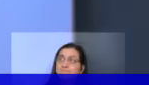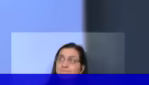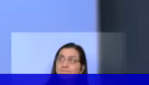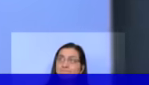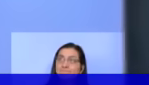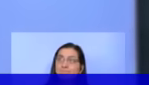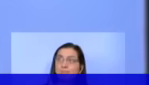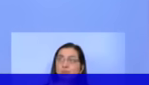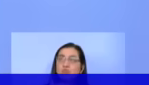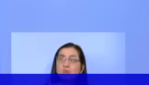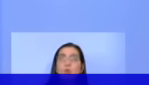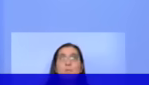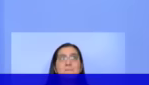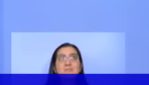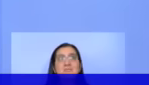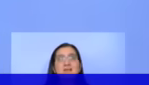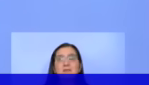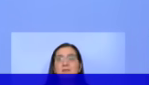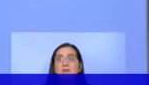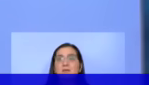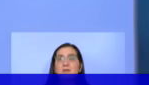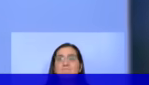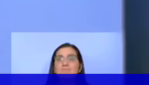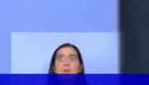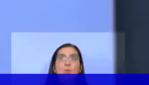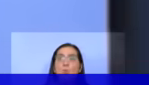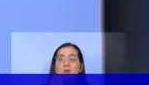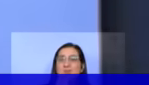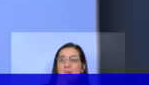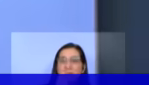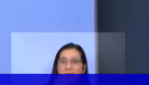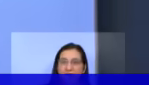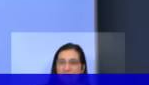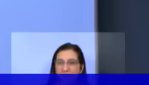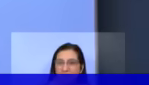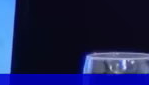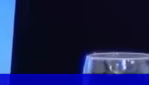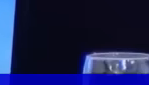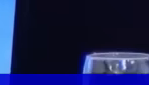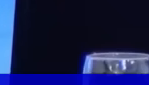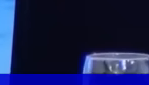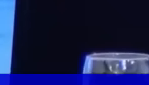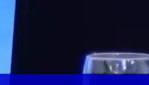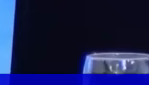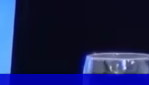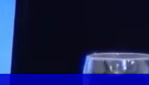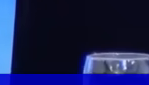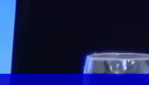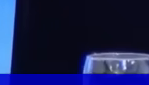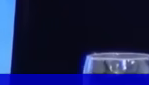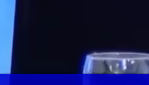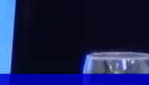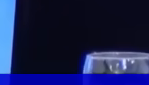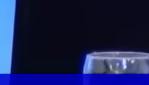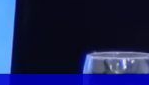Yo no sé por dónde empezar porque no encuentro las palabras para describir este tipo de gente. A ver, yo creo